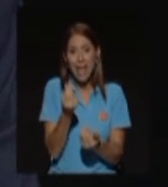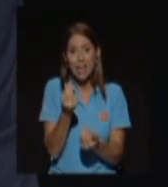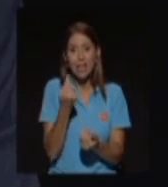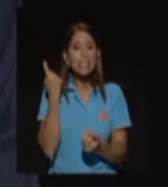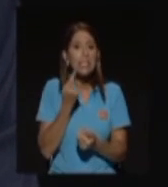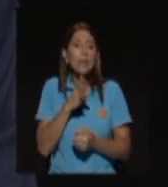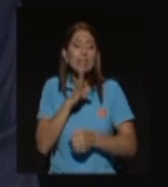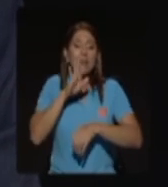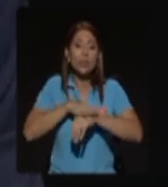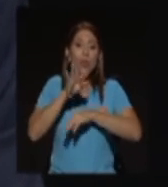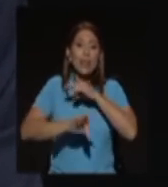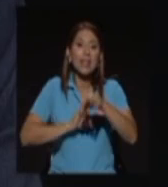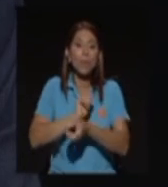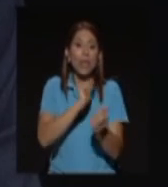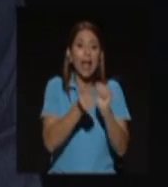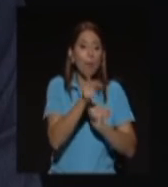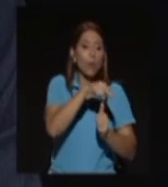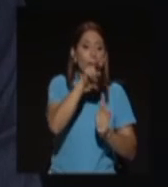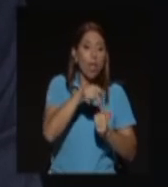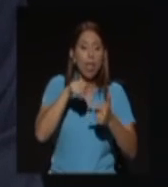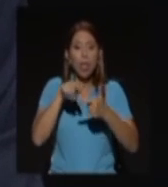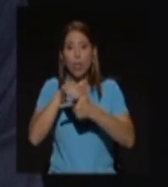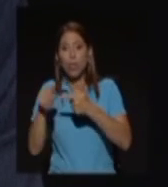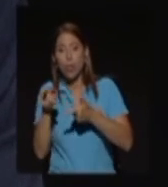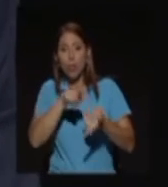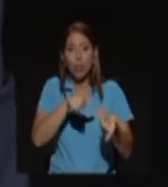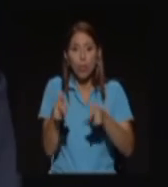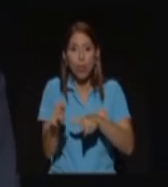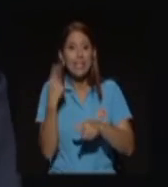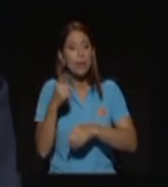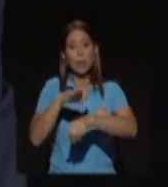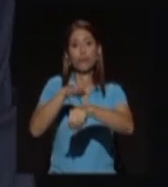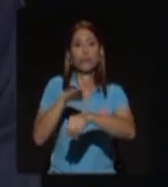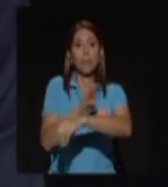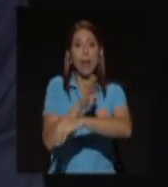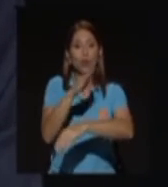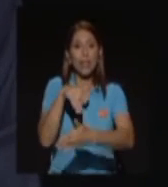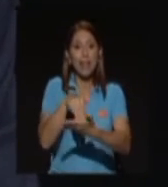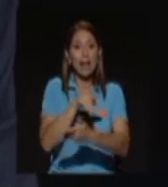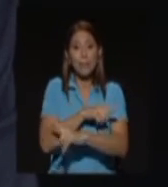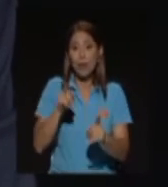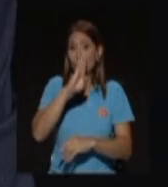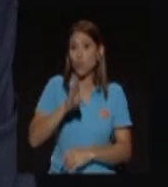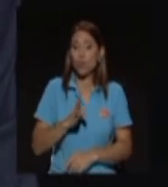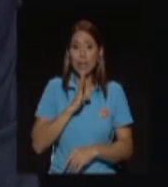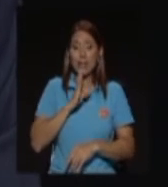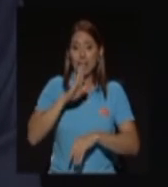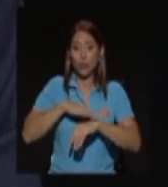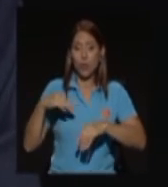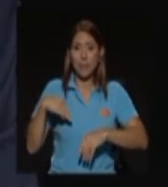de cambio se le echan las culpas al Banco Central y pocas veces se hace referencia a que Hacienda